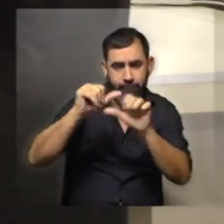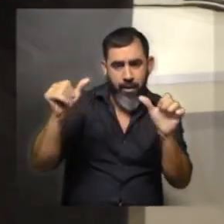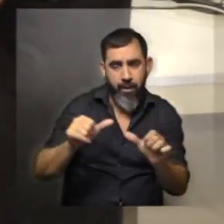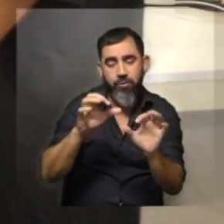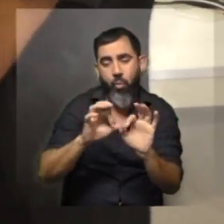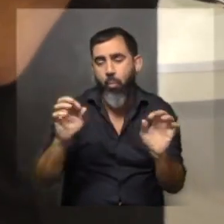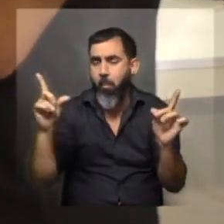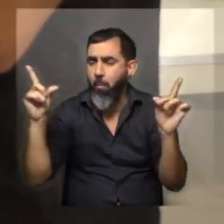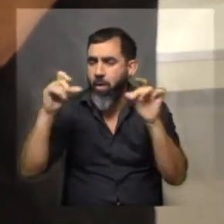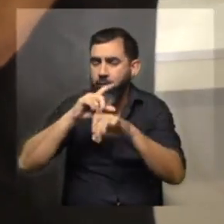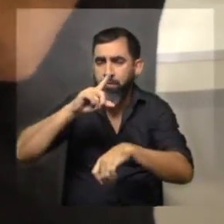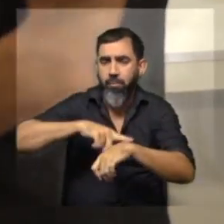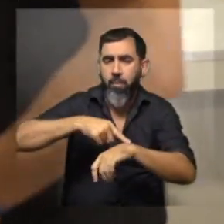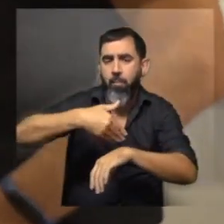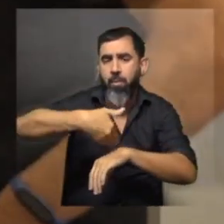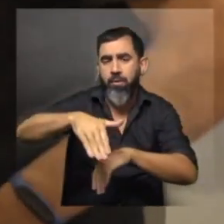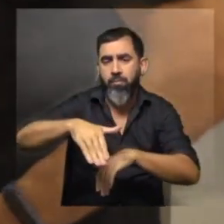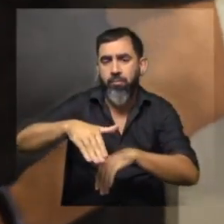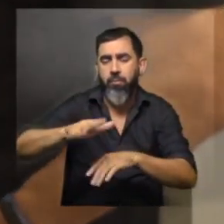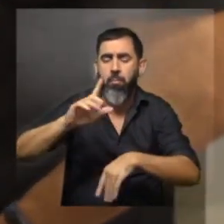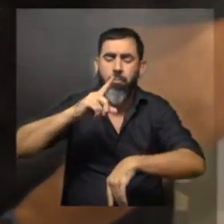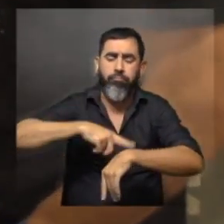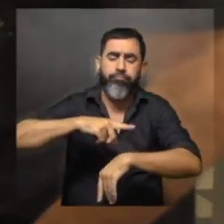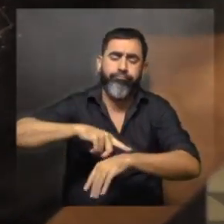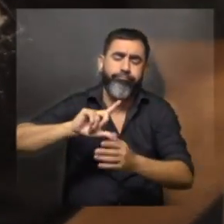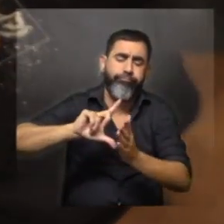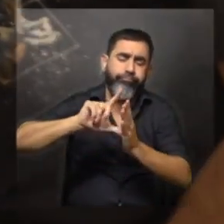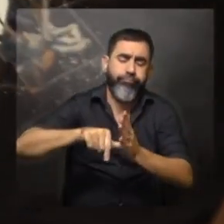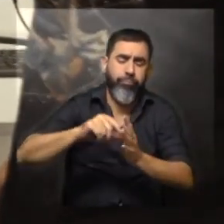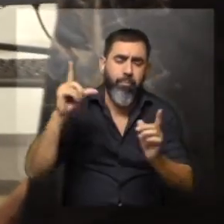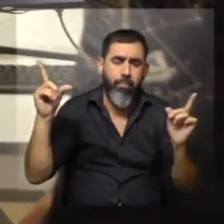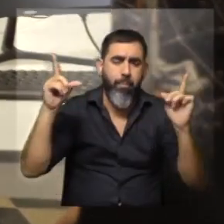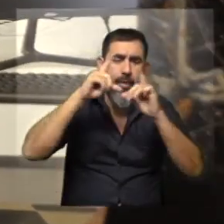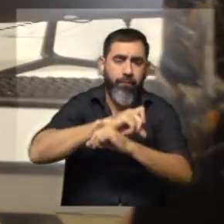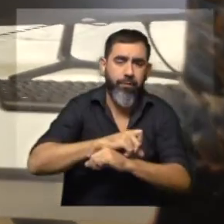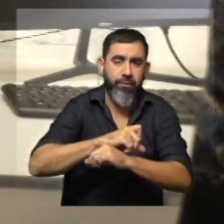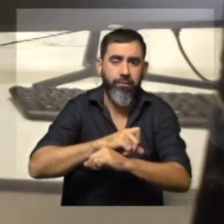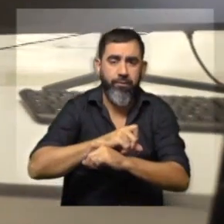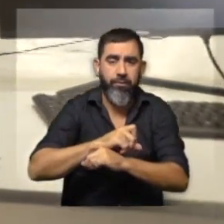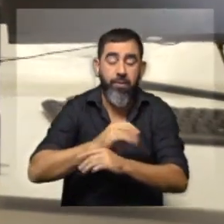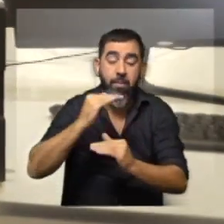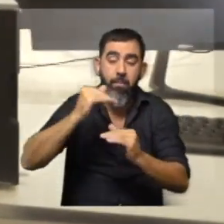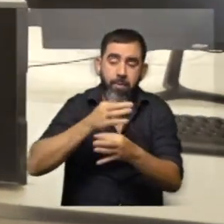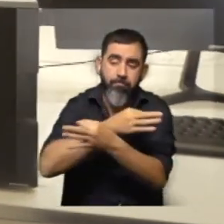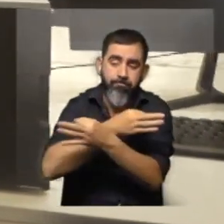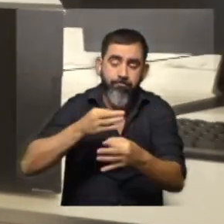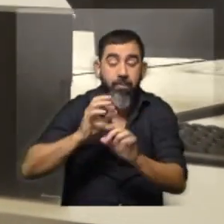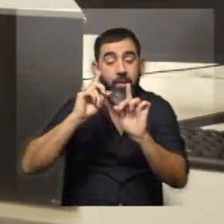o era mucho más tiempo? No, era muchísimo más tiempo, mucho más engorroso y sobre todo menos precisión en las medidas,